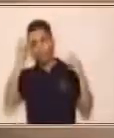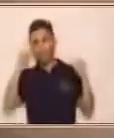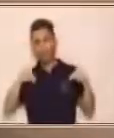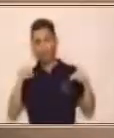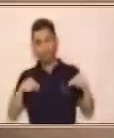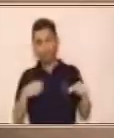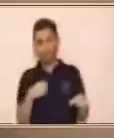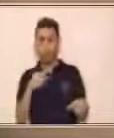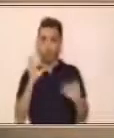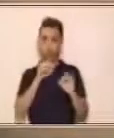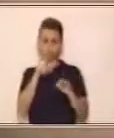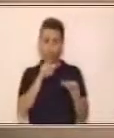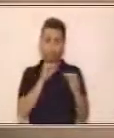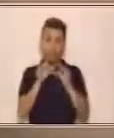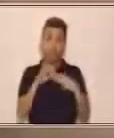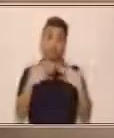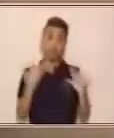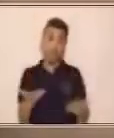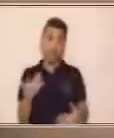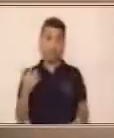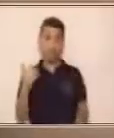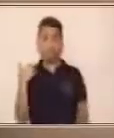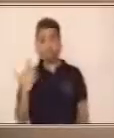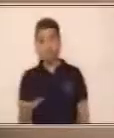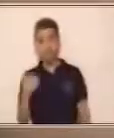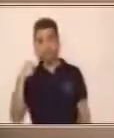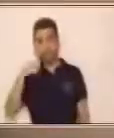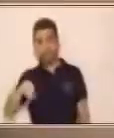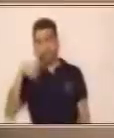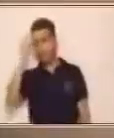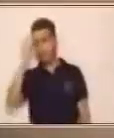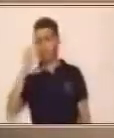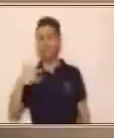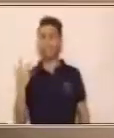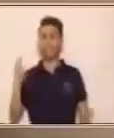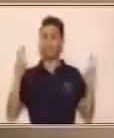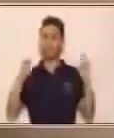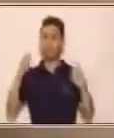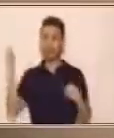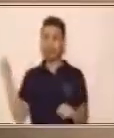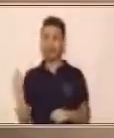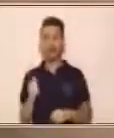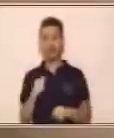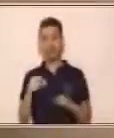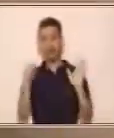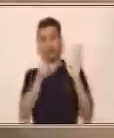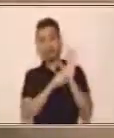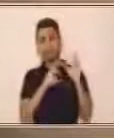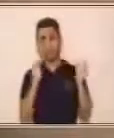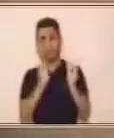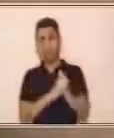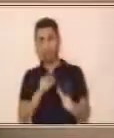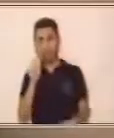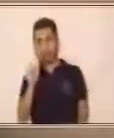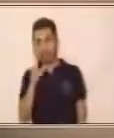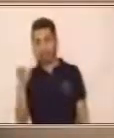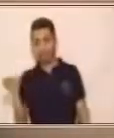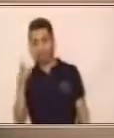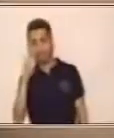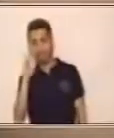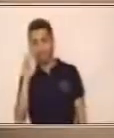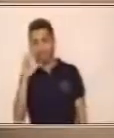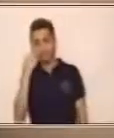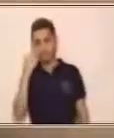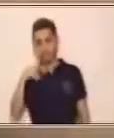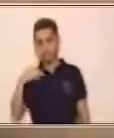o cuéntale qué fue lo que aprendiste en la clase del día de hoy. ¿Qué fue lo que aprendiste en cuanto a la resta con